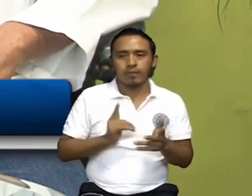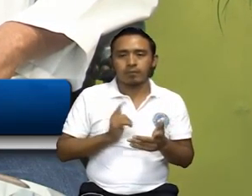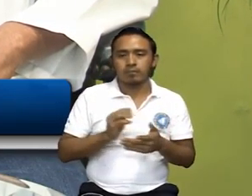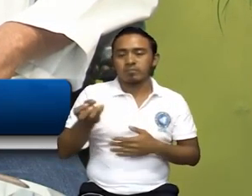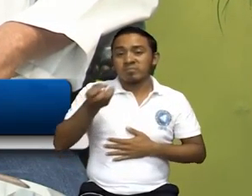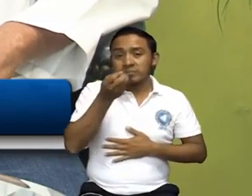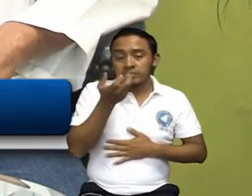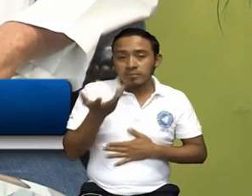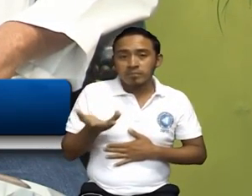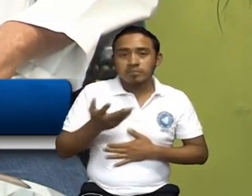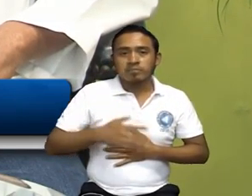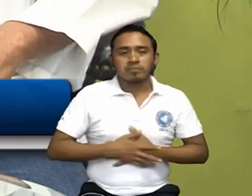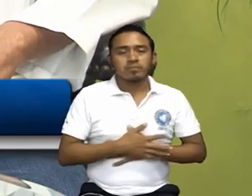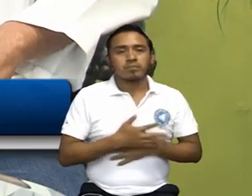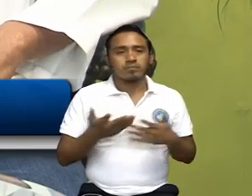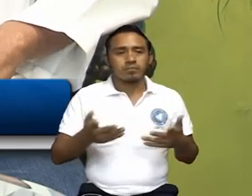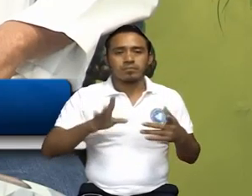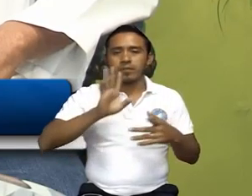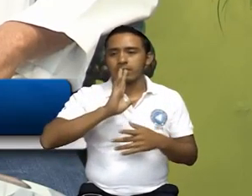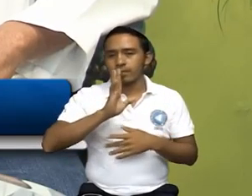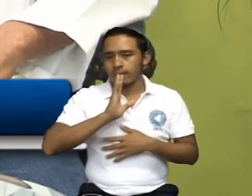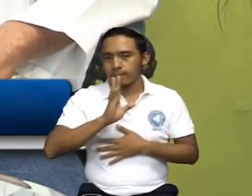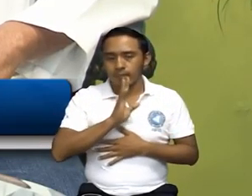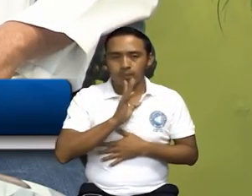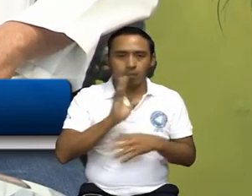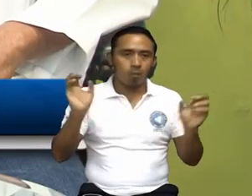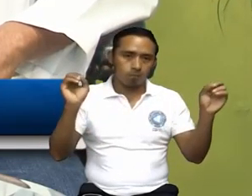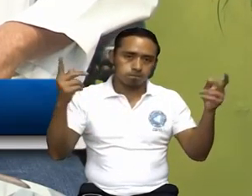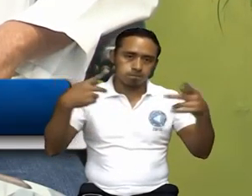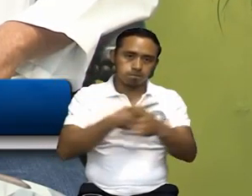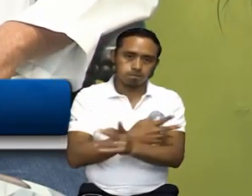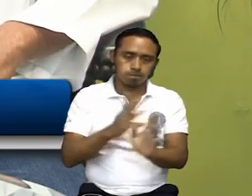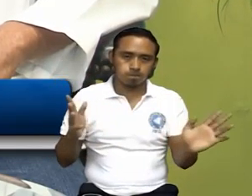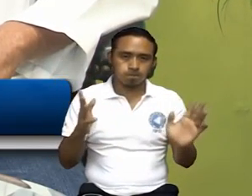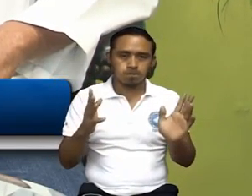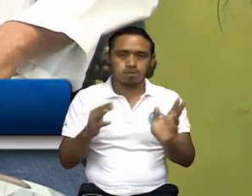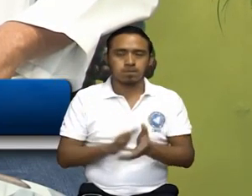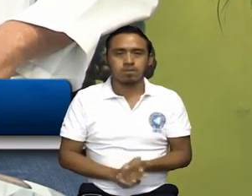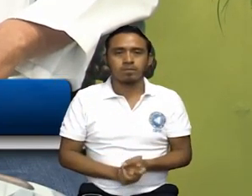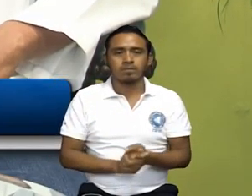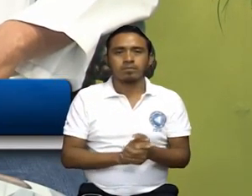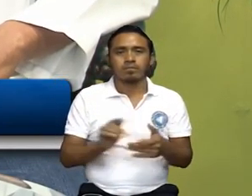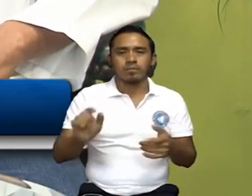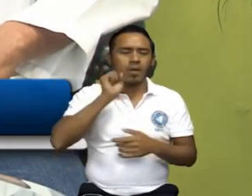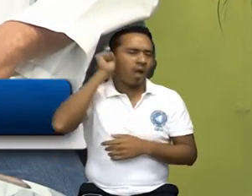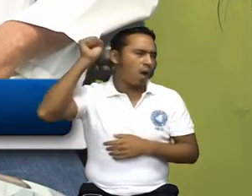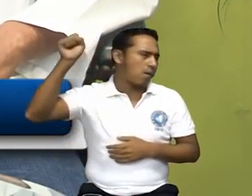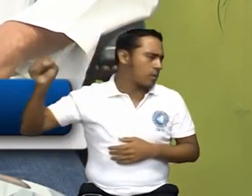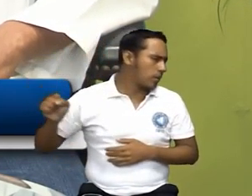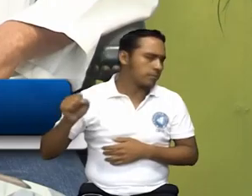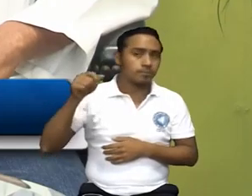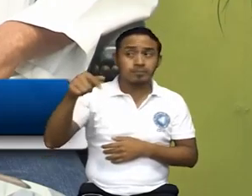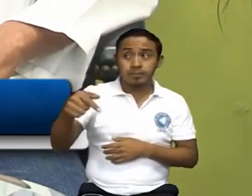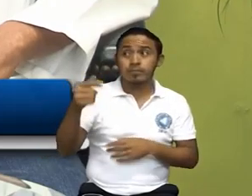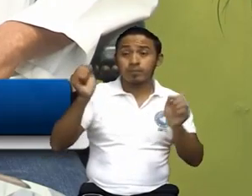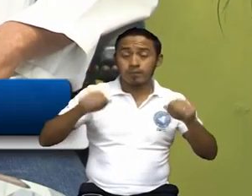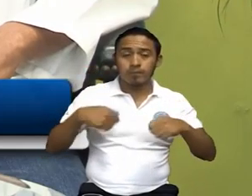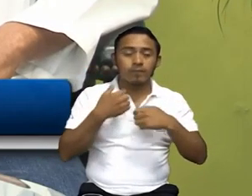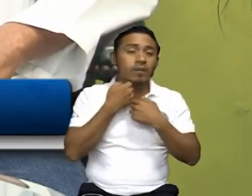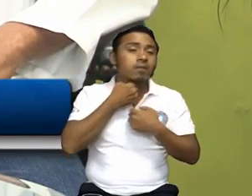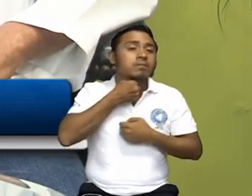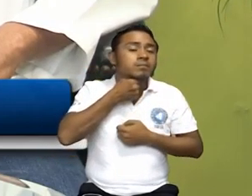alimento, estar comiendo, estar hablando, o peor, reír, ¿verdad? O gritar, porque ahí es donde se puede